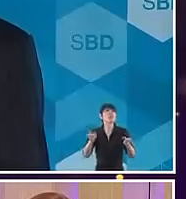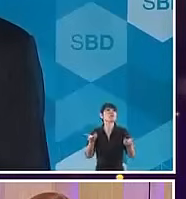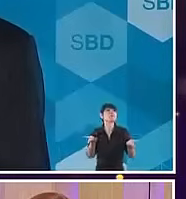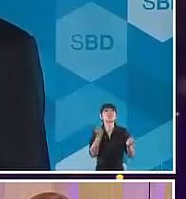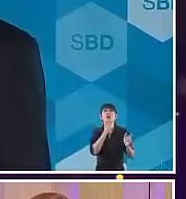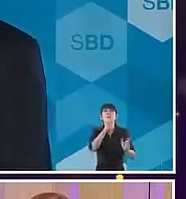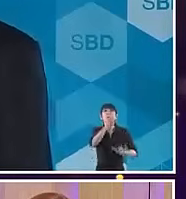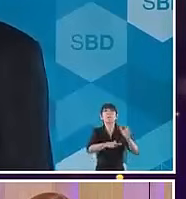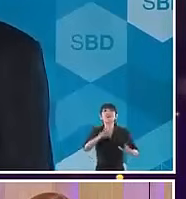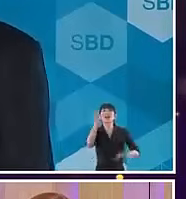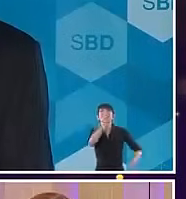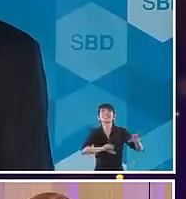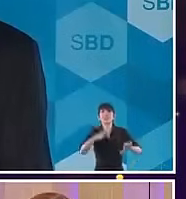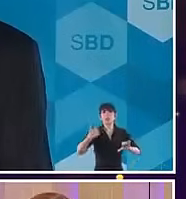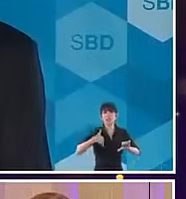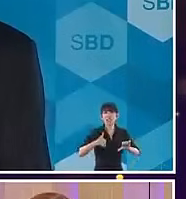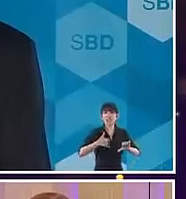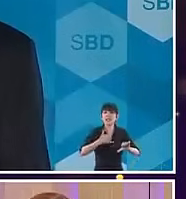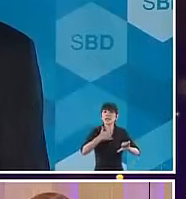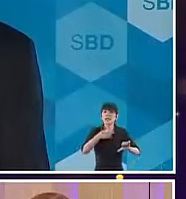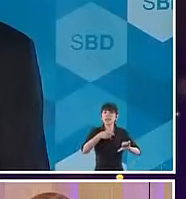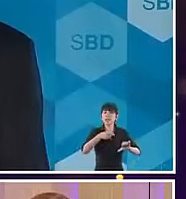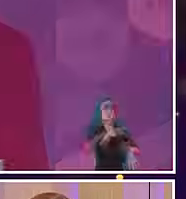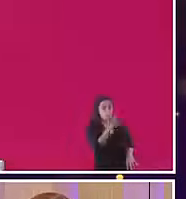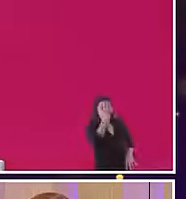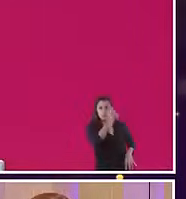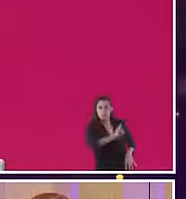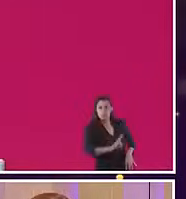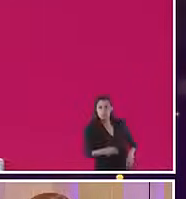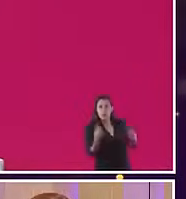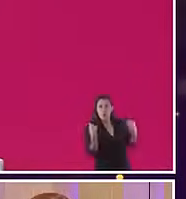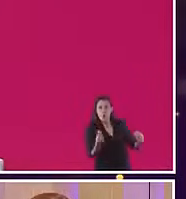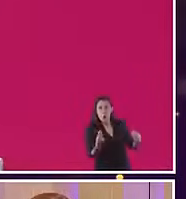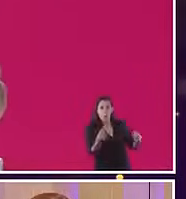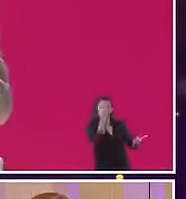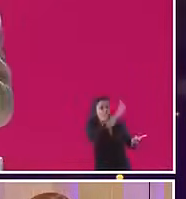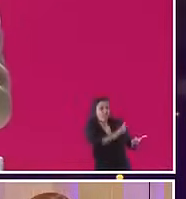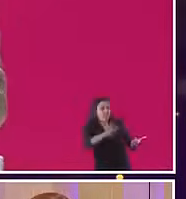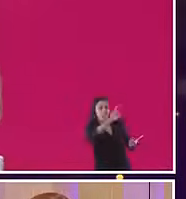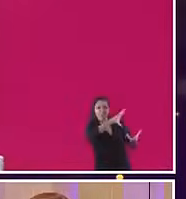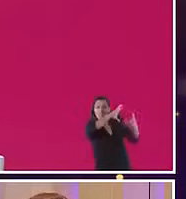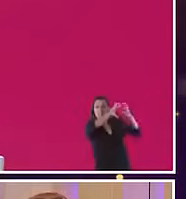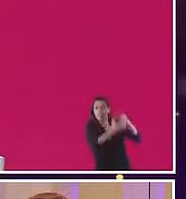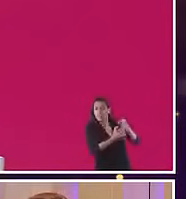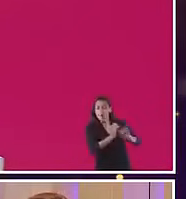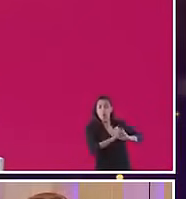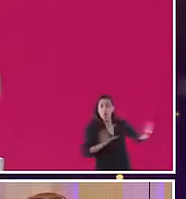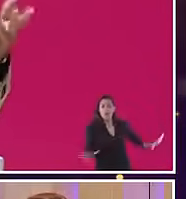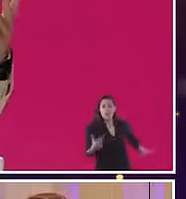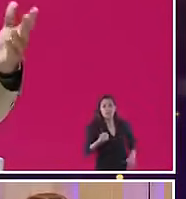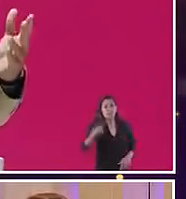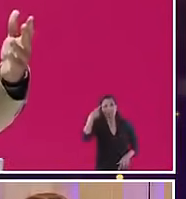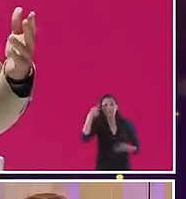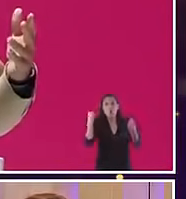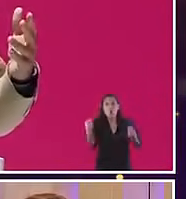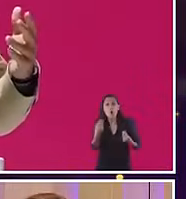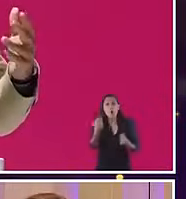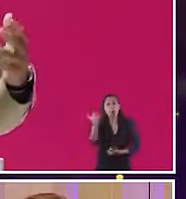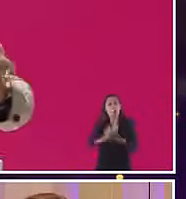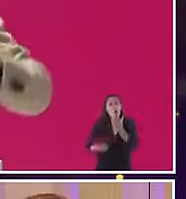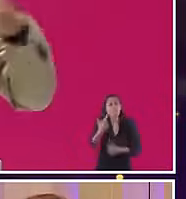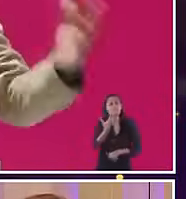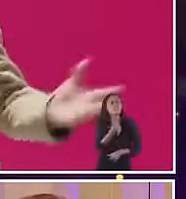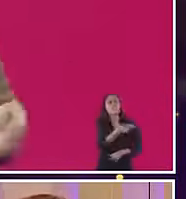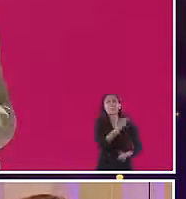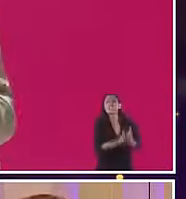que no la controlaba él cuando estaba. Recordemos que a la CIDE... ¿Y para qué le haría eso? ¿Por qué y para qué? El que era titular de la PSA, ¿qué?